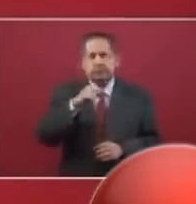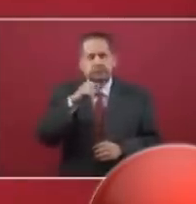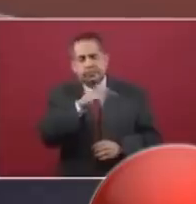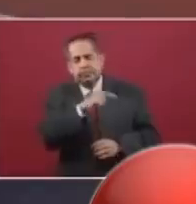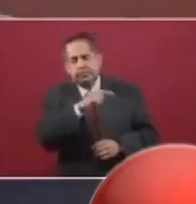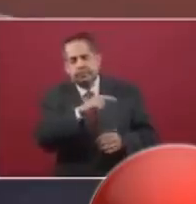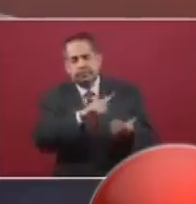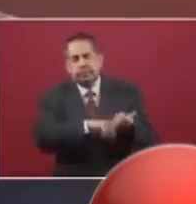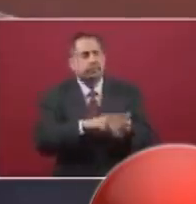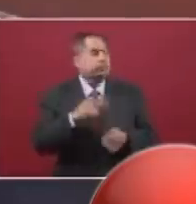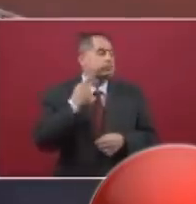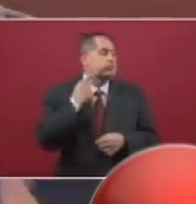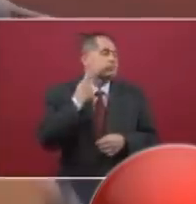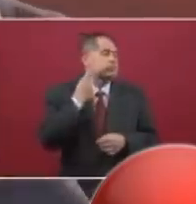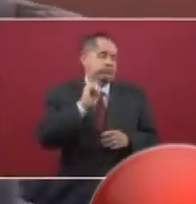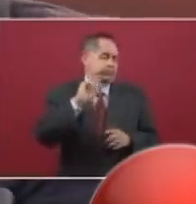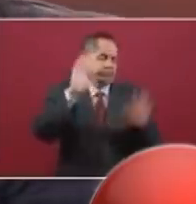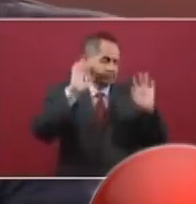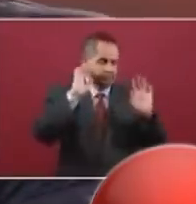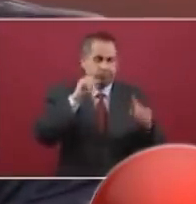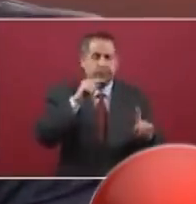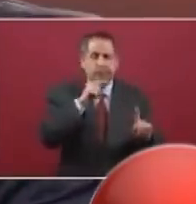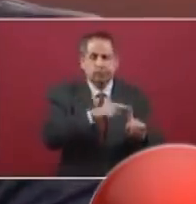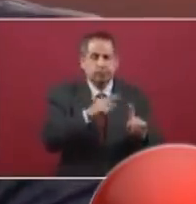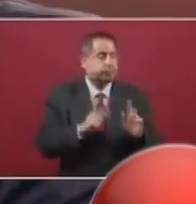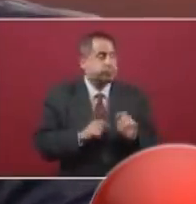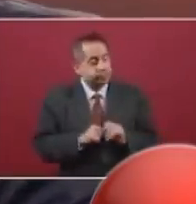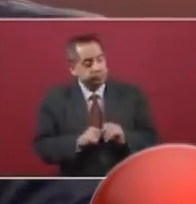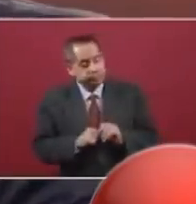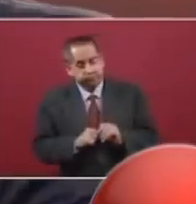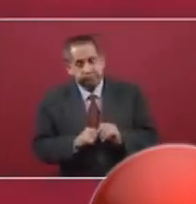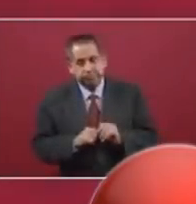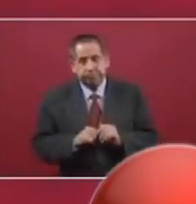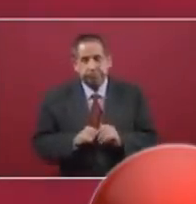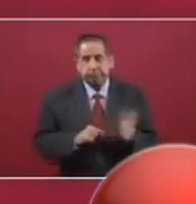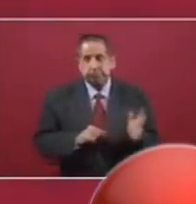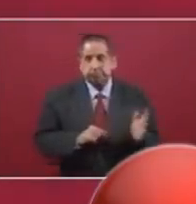político se le